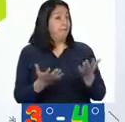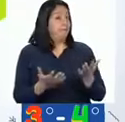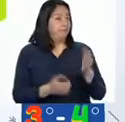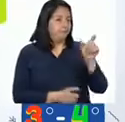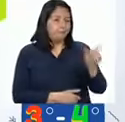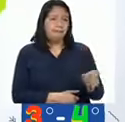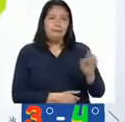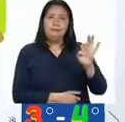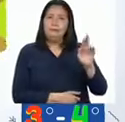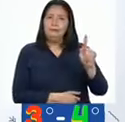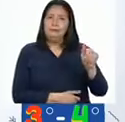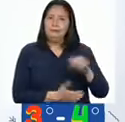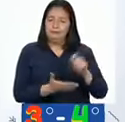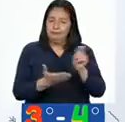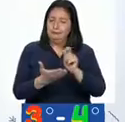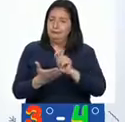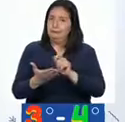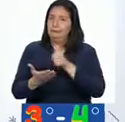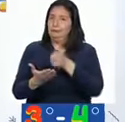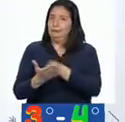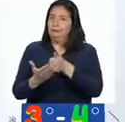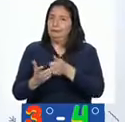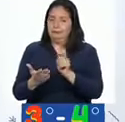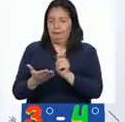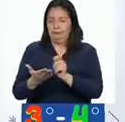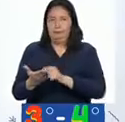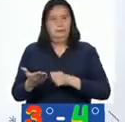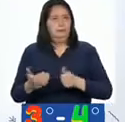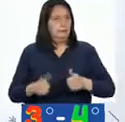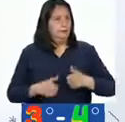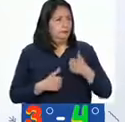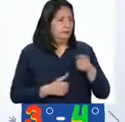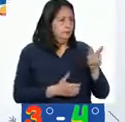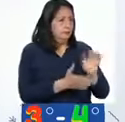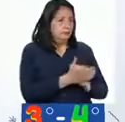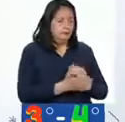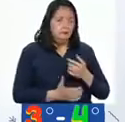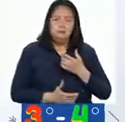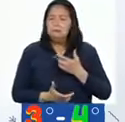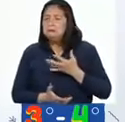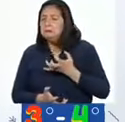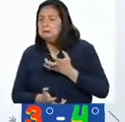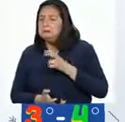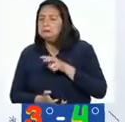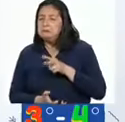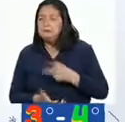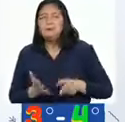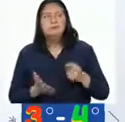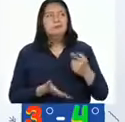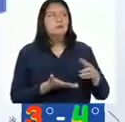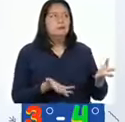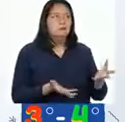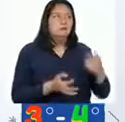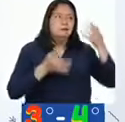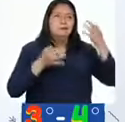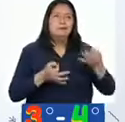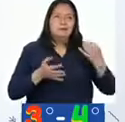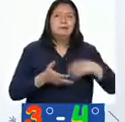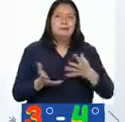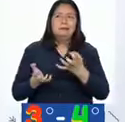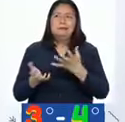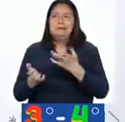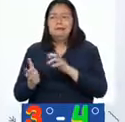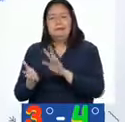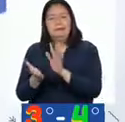Bartolo estaba escribiendo su diario y sus amigos estaban muy intrigados por lo que escribía en él. ¿Qué hicieron? Decidieron leer